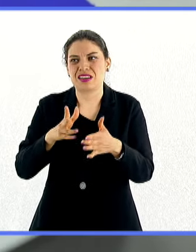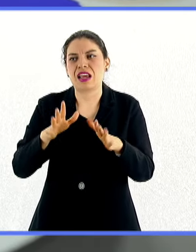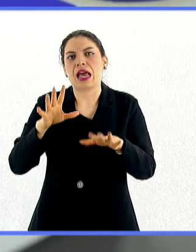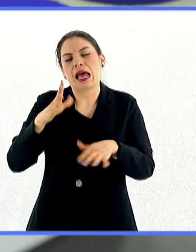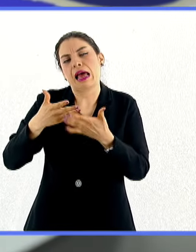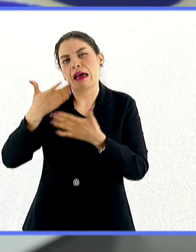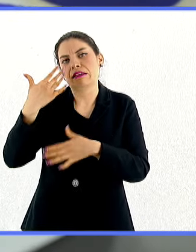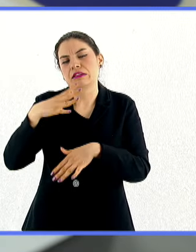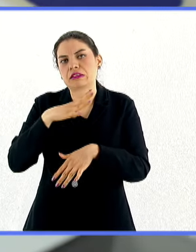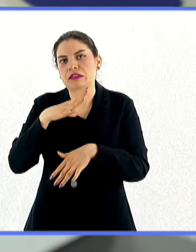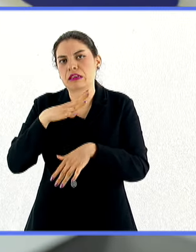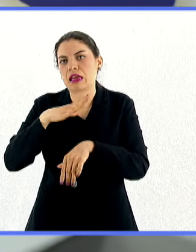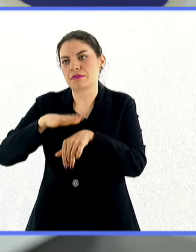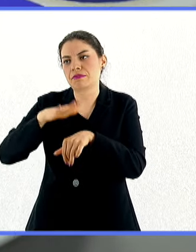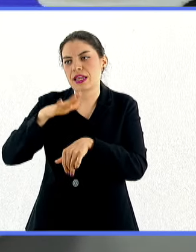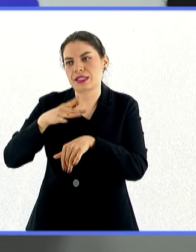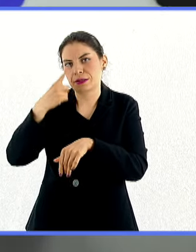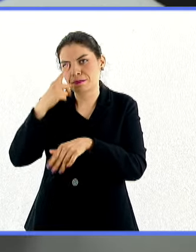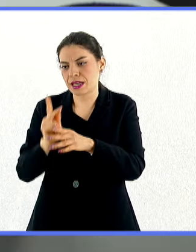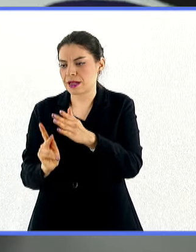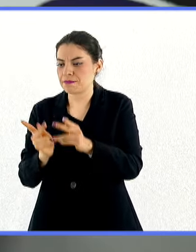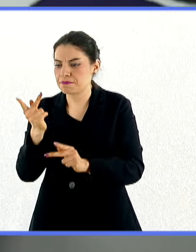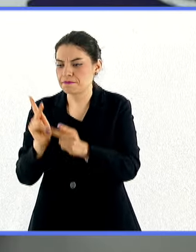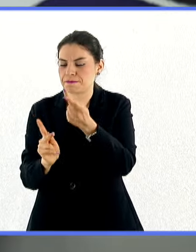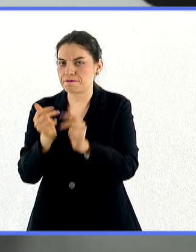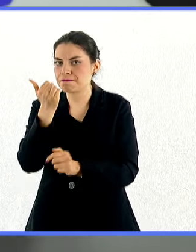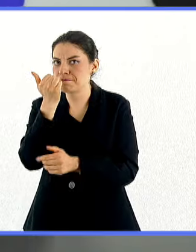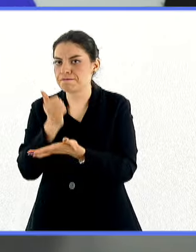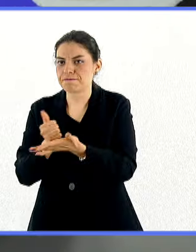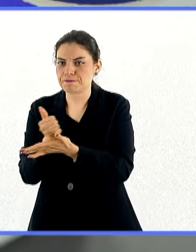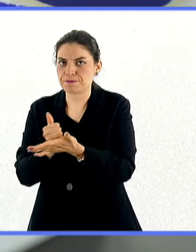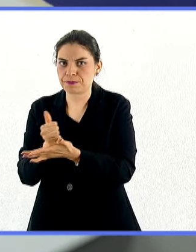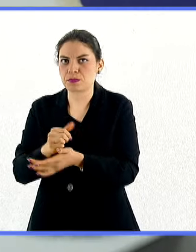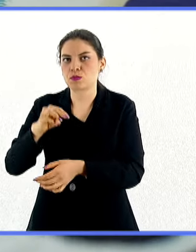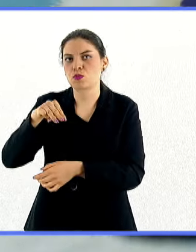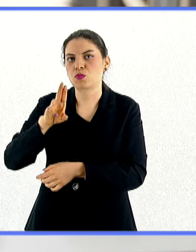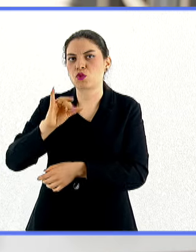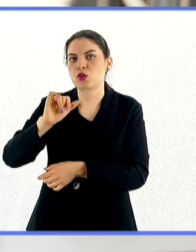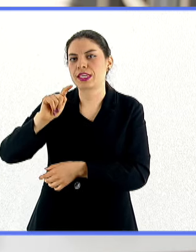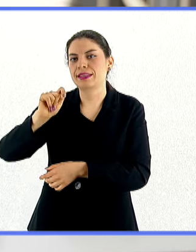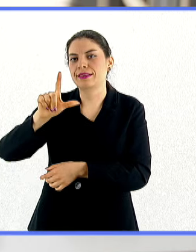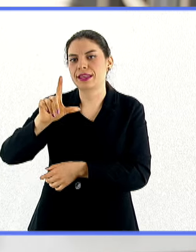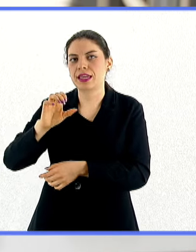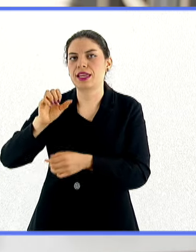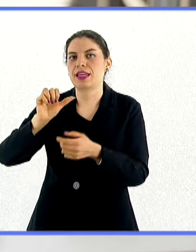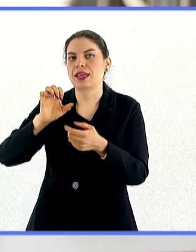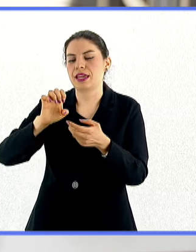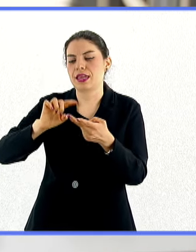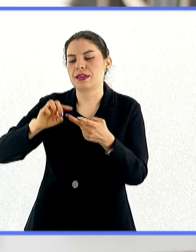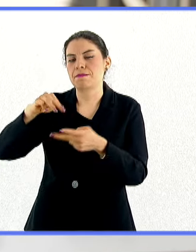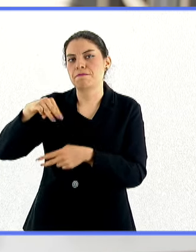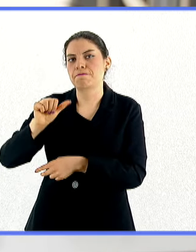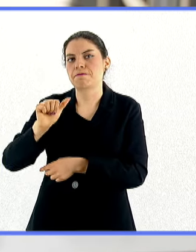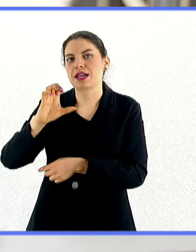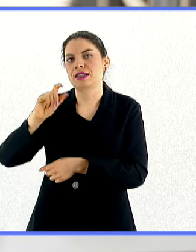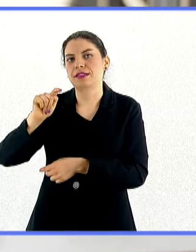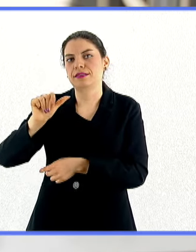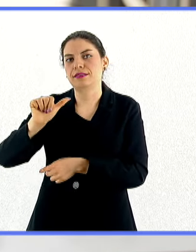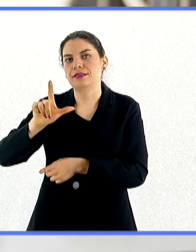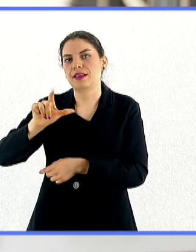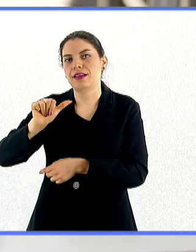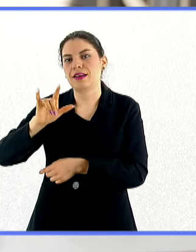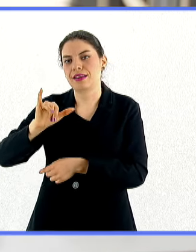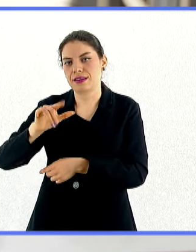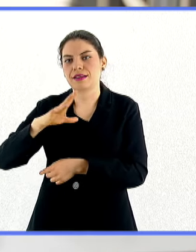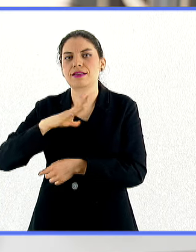más amplia. En cuanto a los azules, también estaba el muitle y el matlali, que son dos azules que se tienen